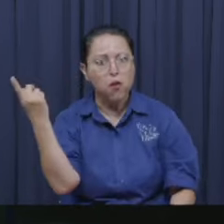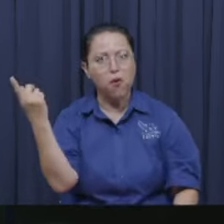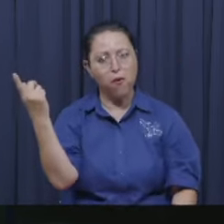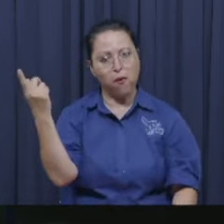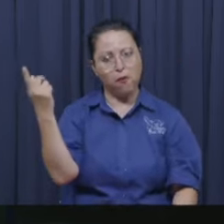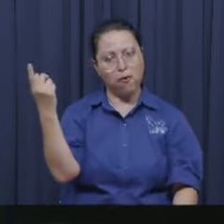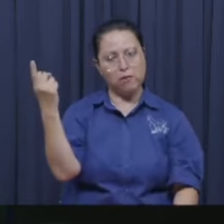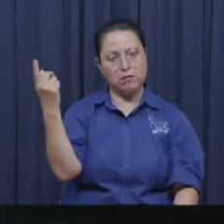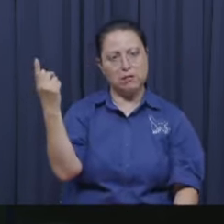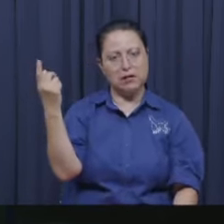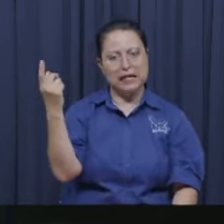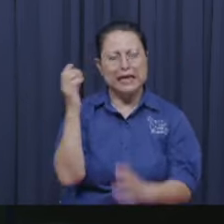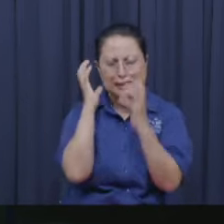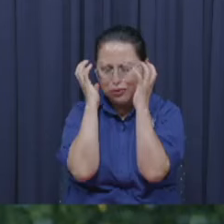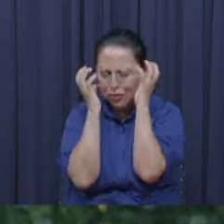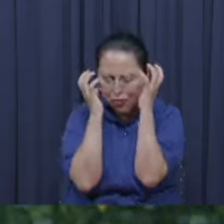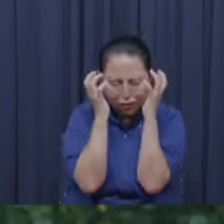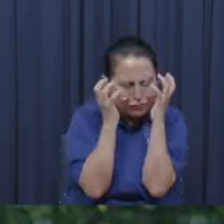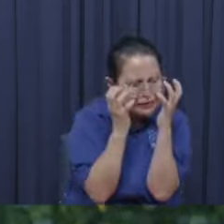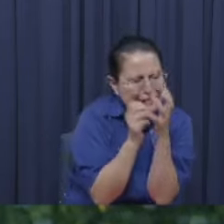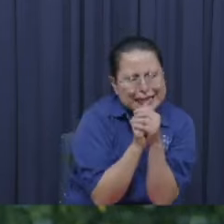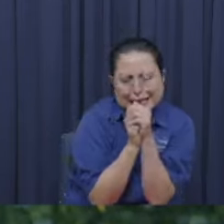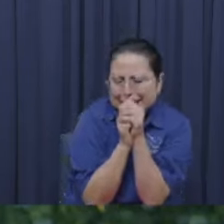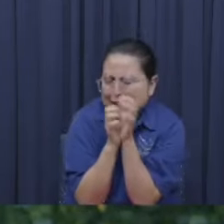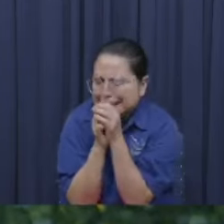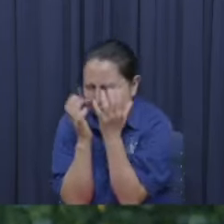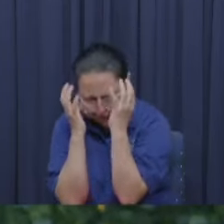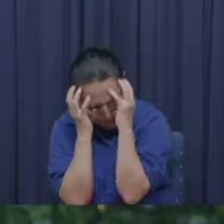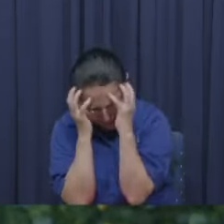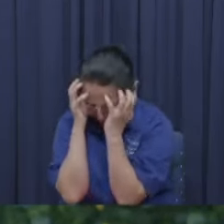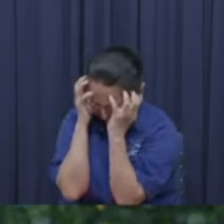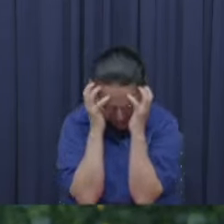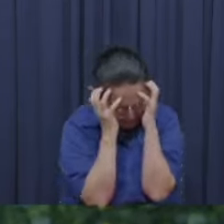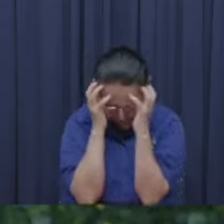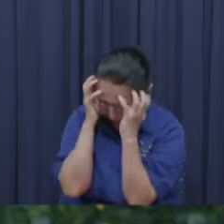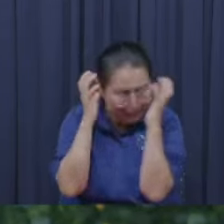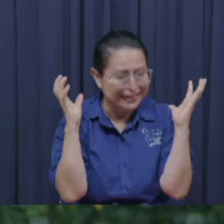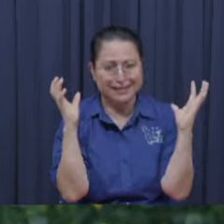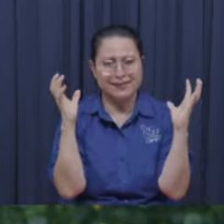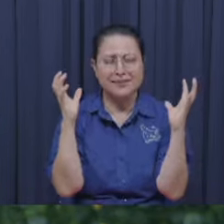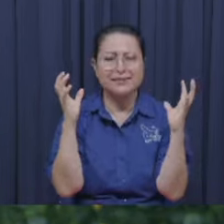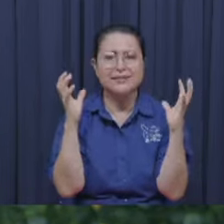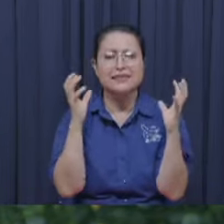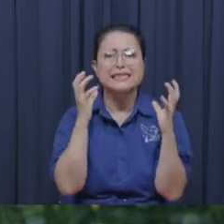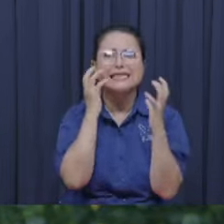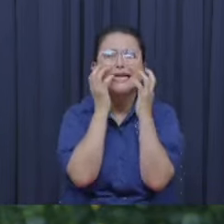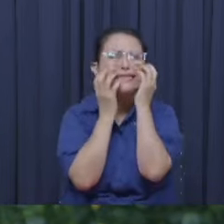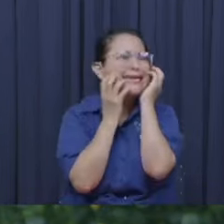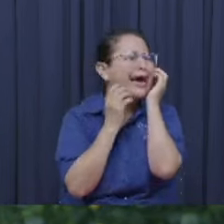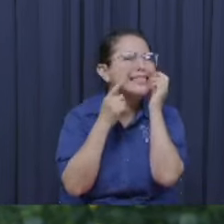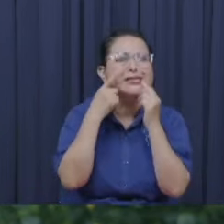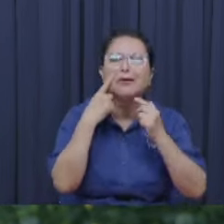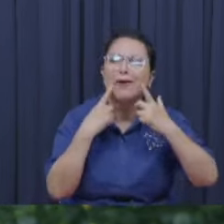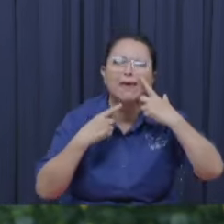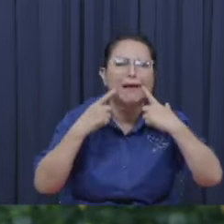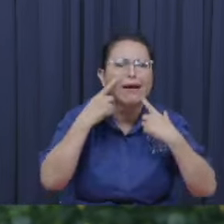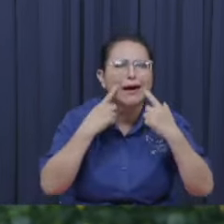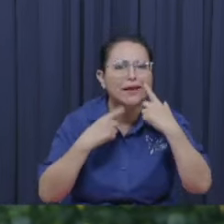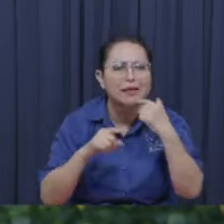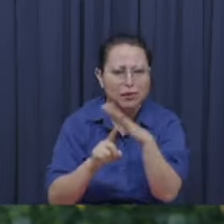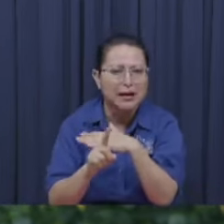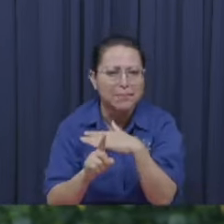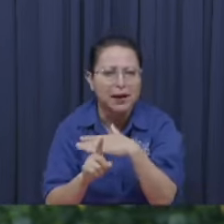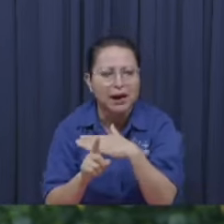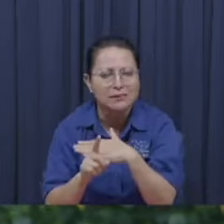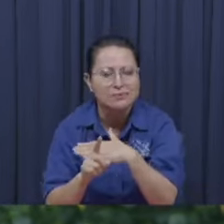En medio de la penuria, en medio de la lipidia, en medio de la prueba, de la